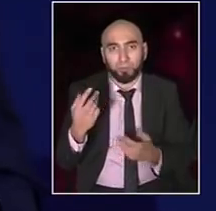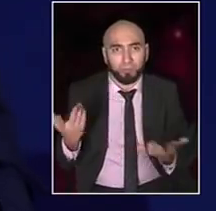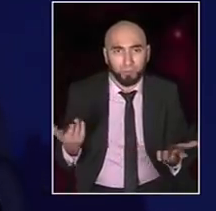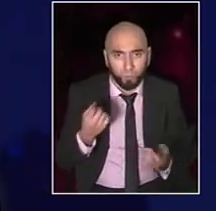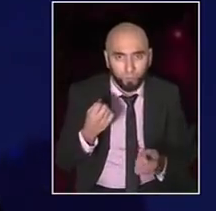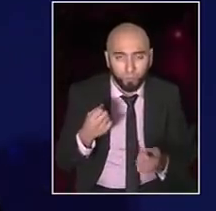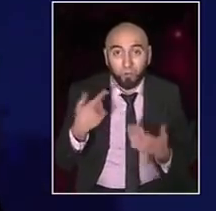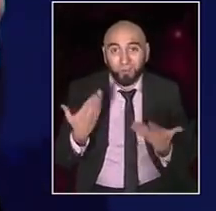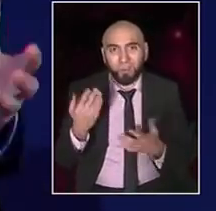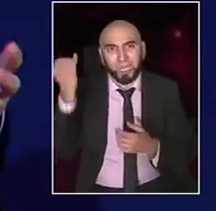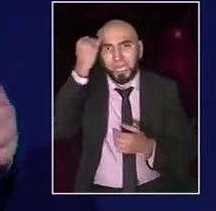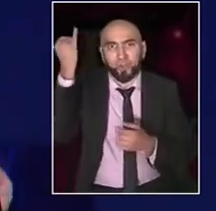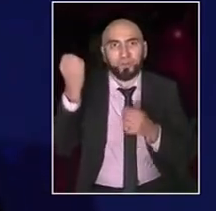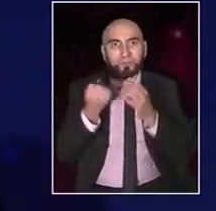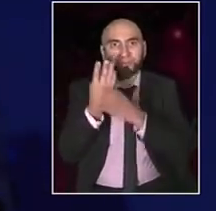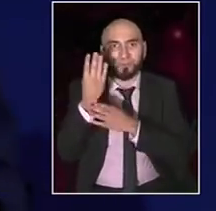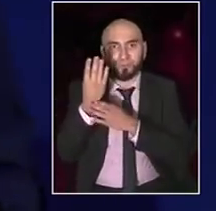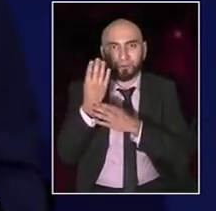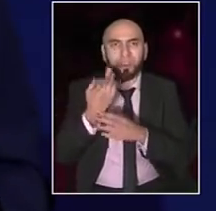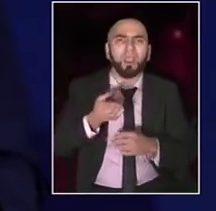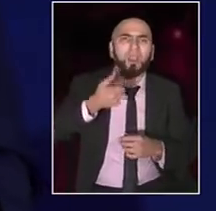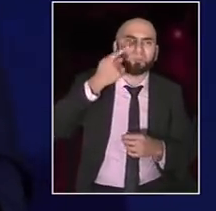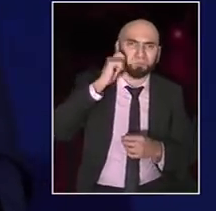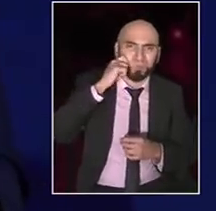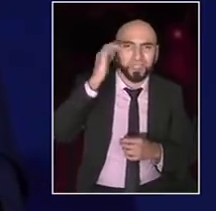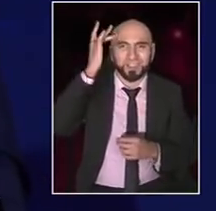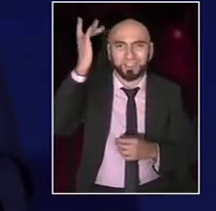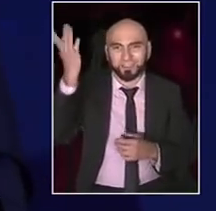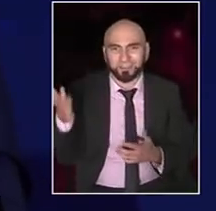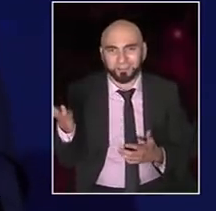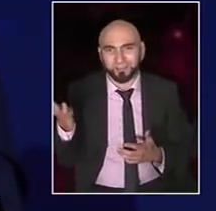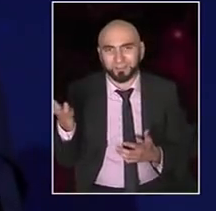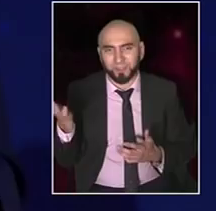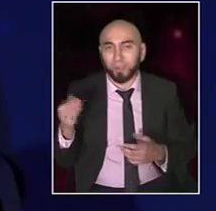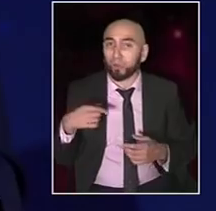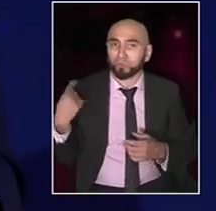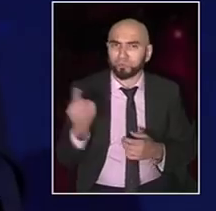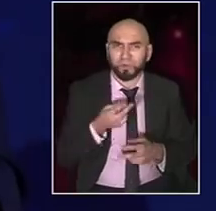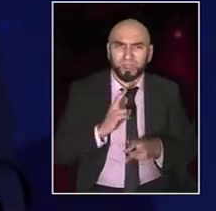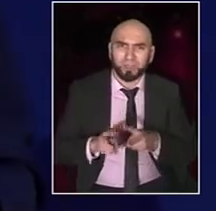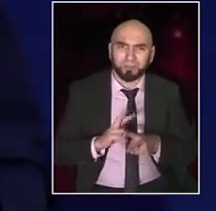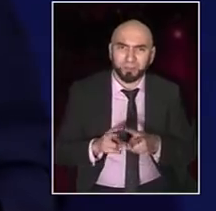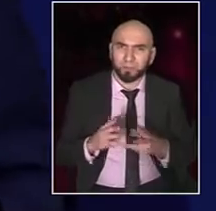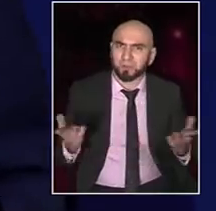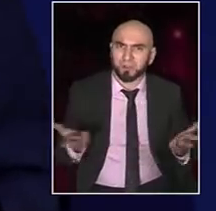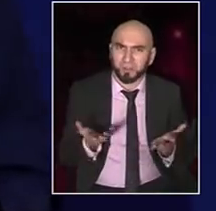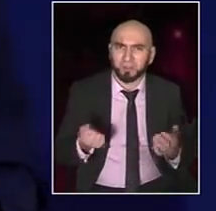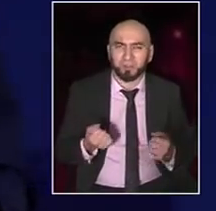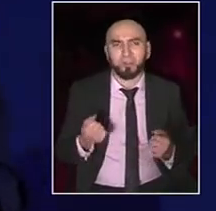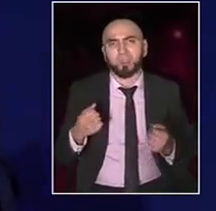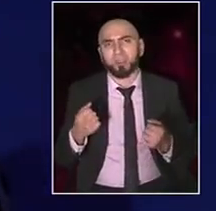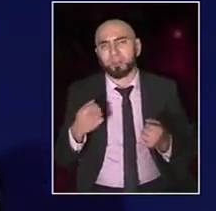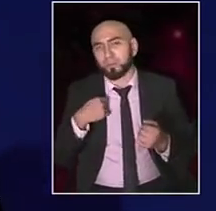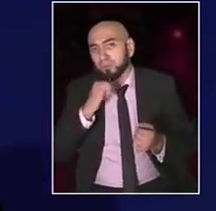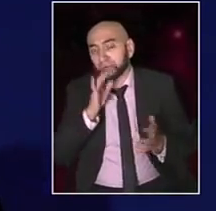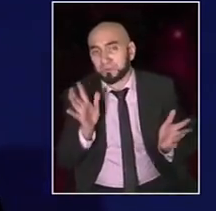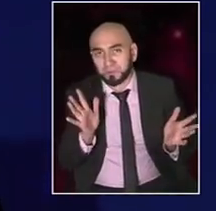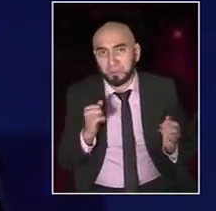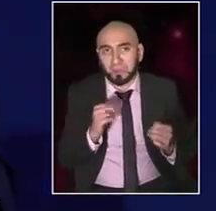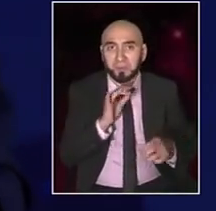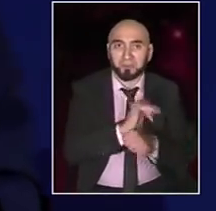la innovación, ¿qué es lo que es? Es inteligencia. Lo que nosotros estamos haciendo es construyendo, al menos, yo no sé si la inteligencia artificial